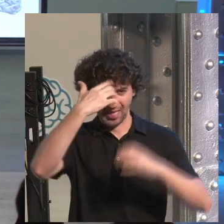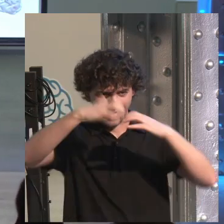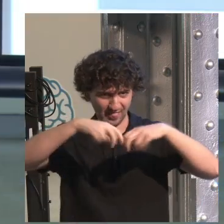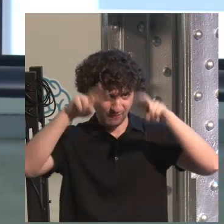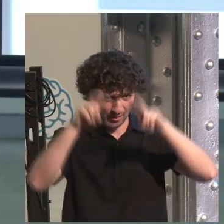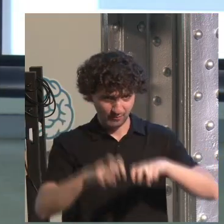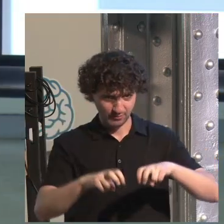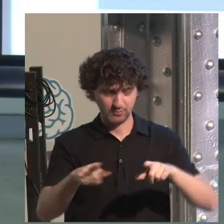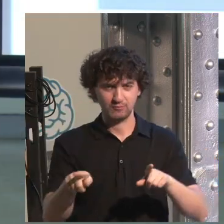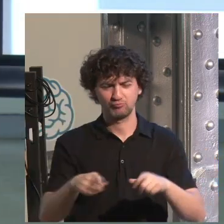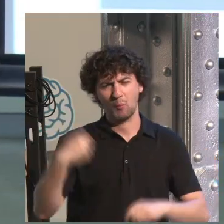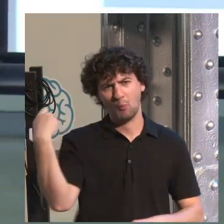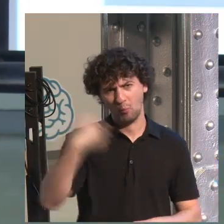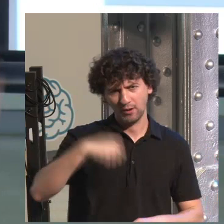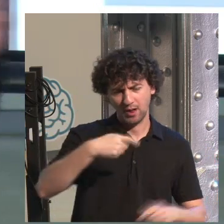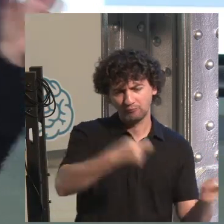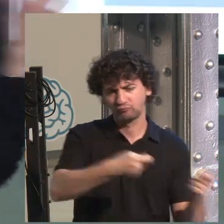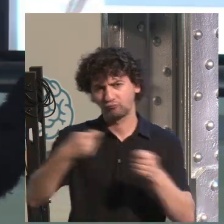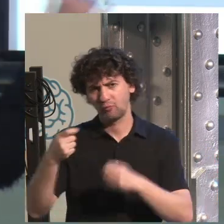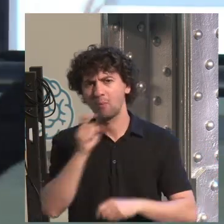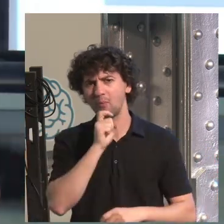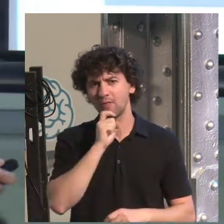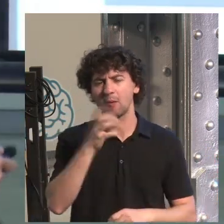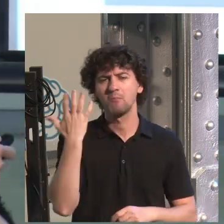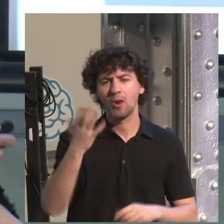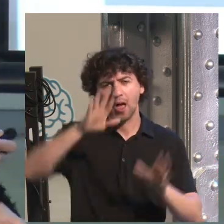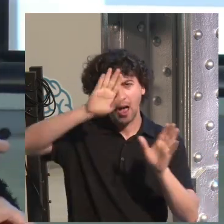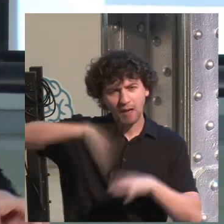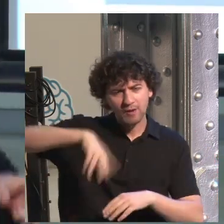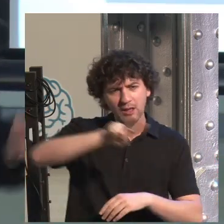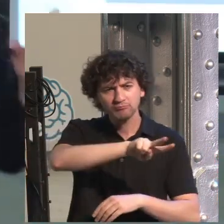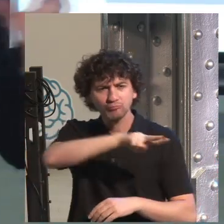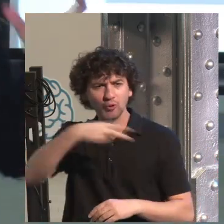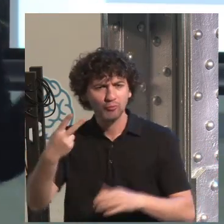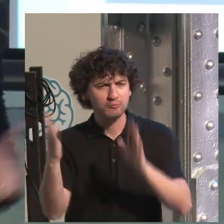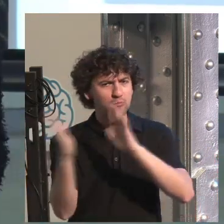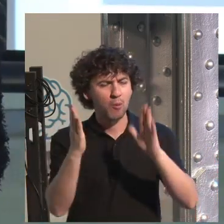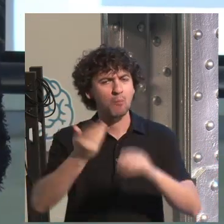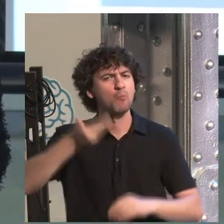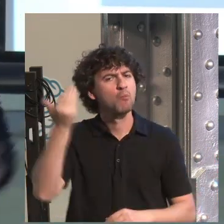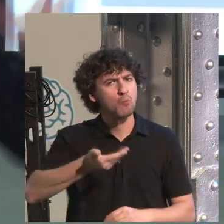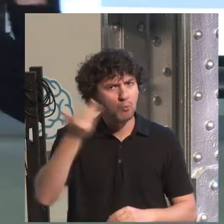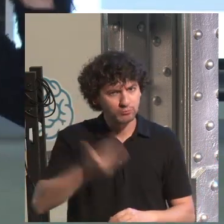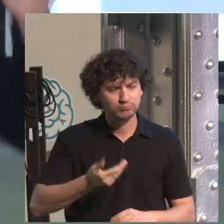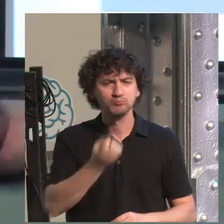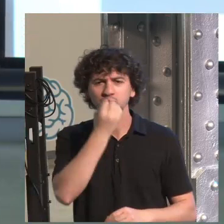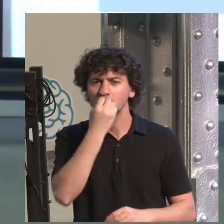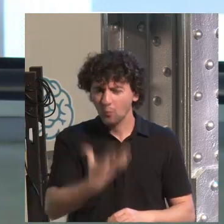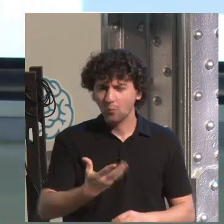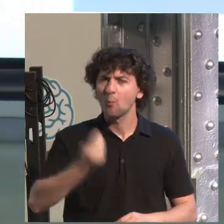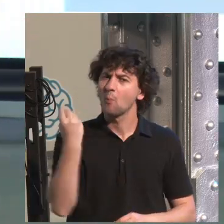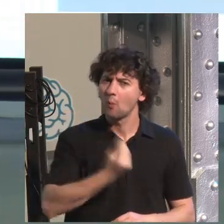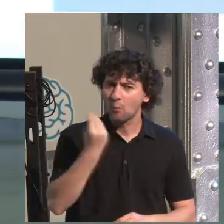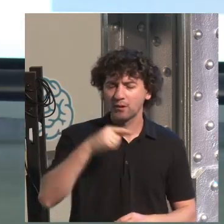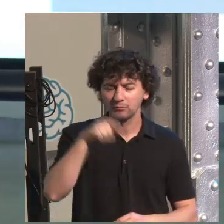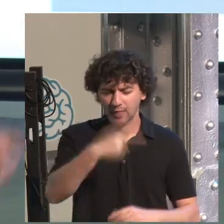especialmente portátil y es muy cara, pero que tiene muy buena resolución temporal y es una de las grandes ventajas que tiene para poder entender lo que está